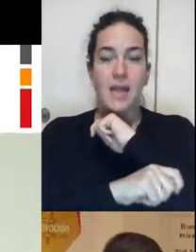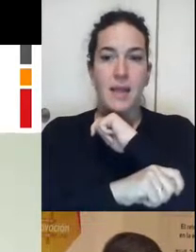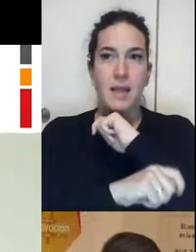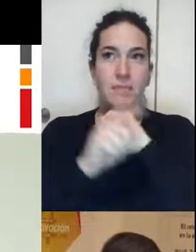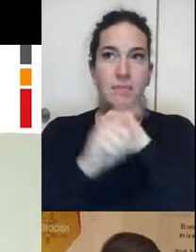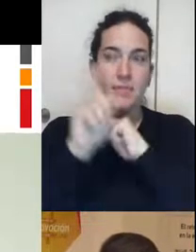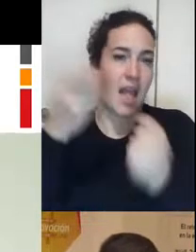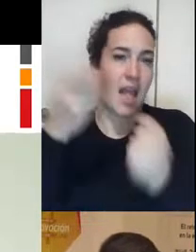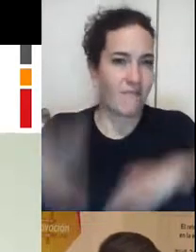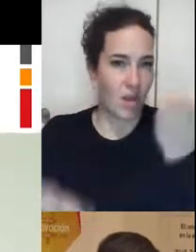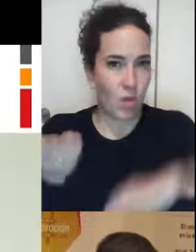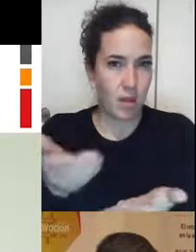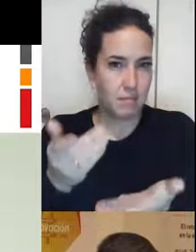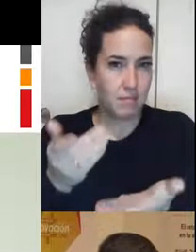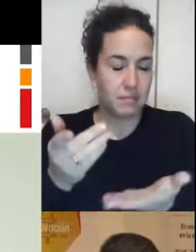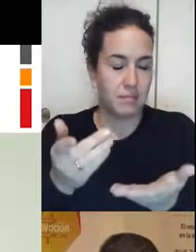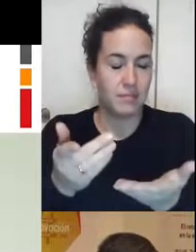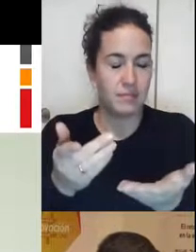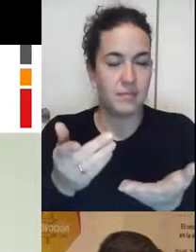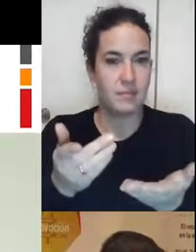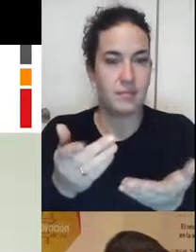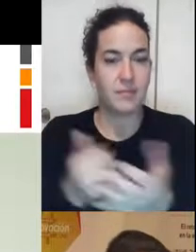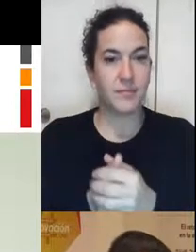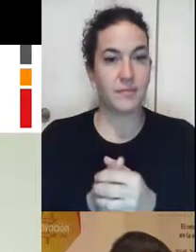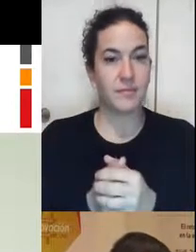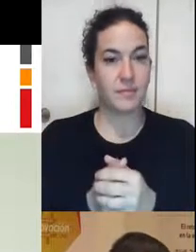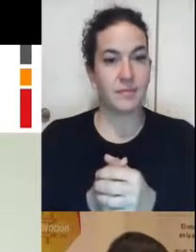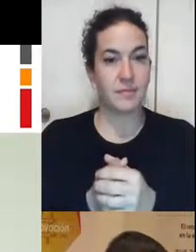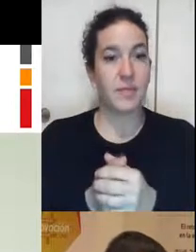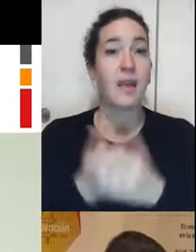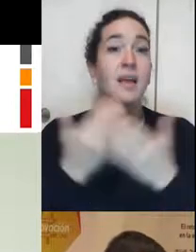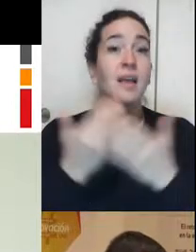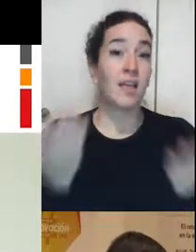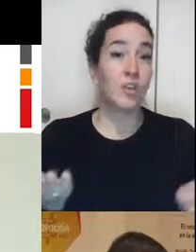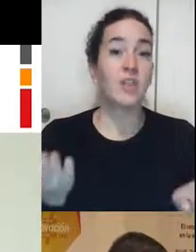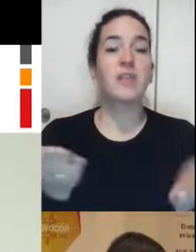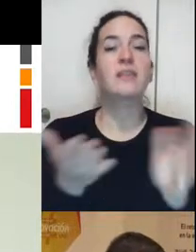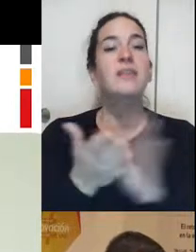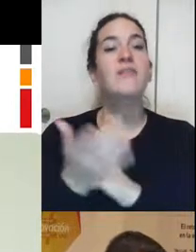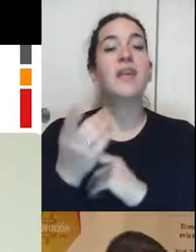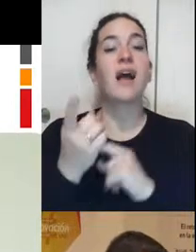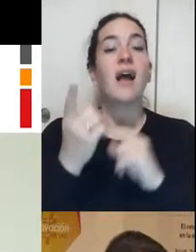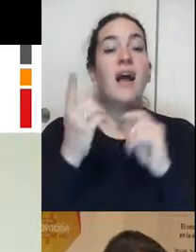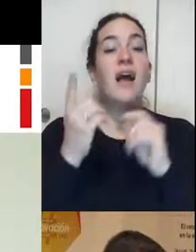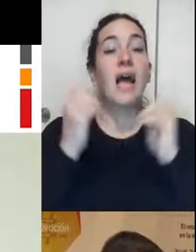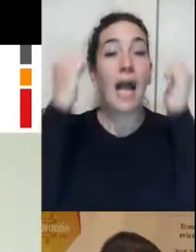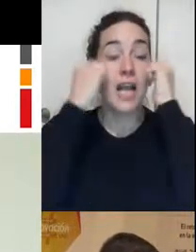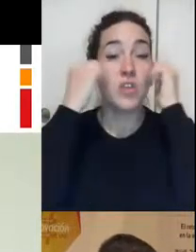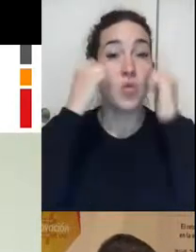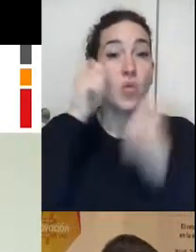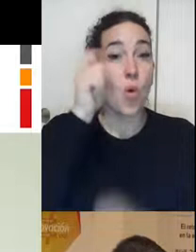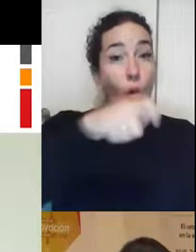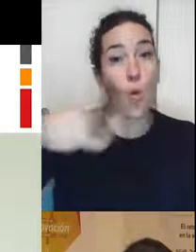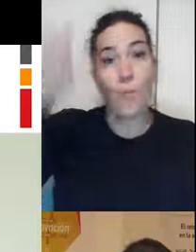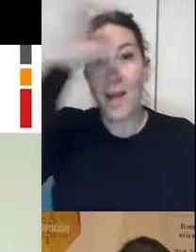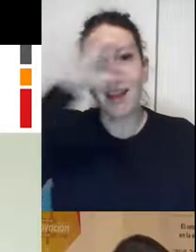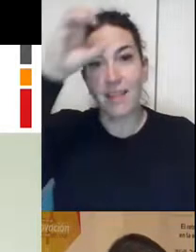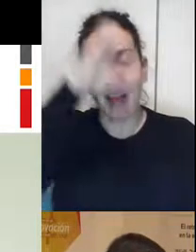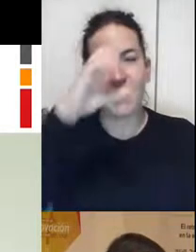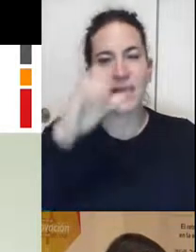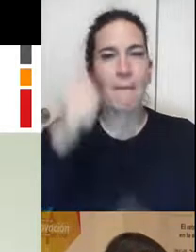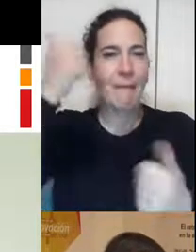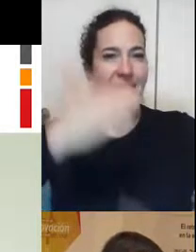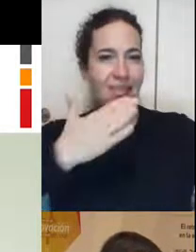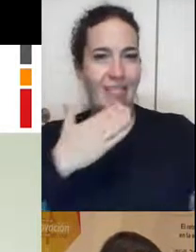evaluable por su parte, ¿no? Se trata, por lo tanto, de acercar ese estudio de las humanidades a los estudiantes de una forma más amena, también